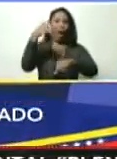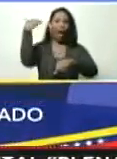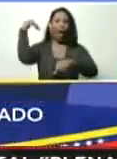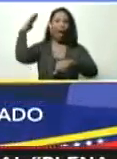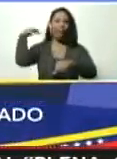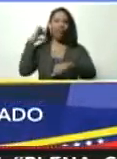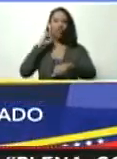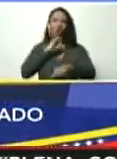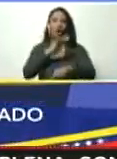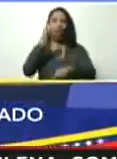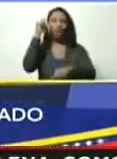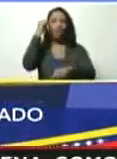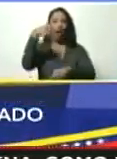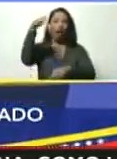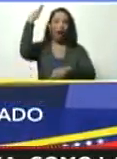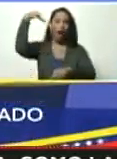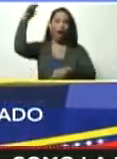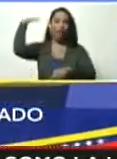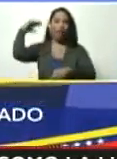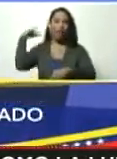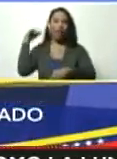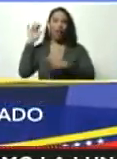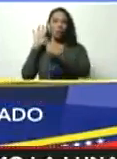Presentó los videos